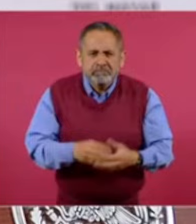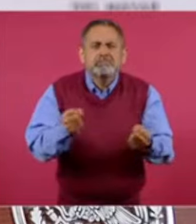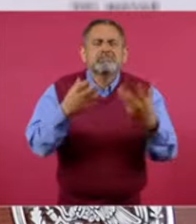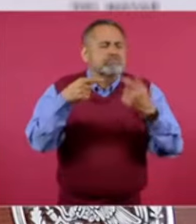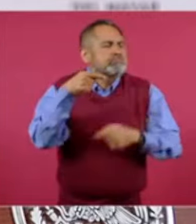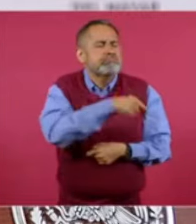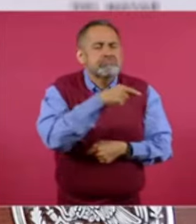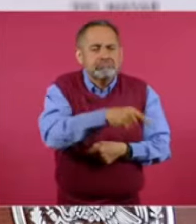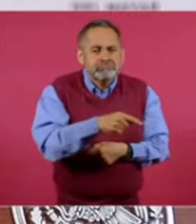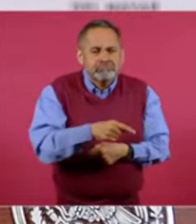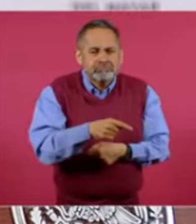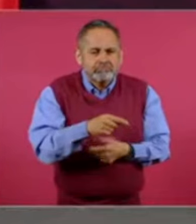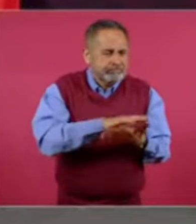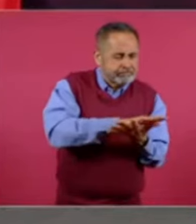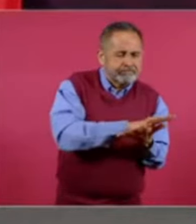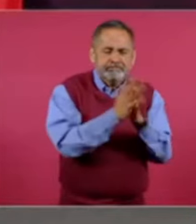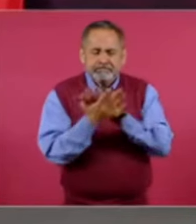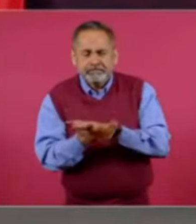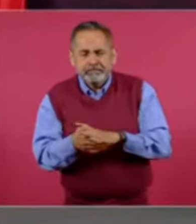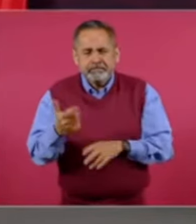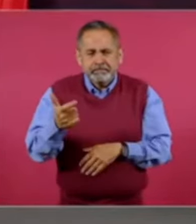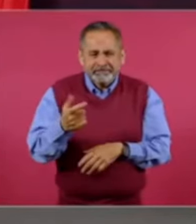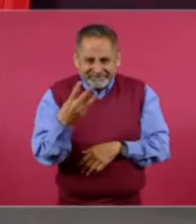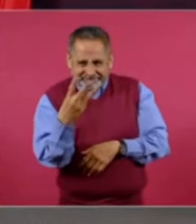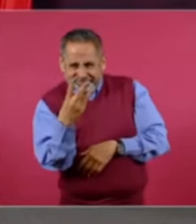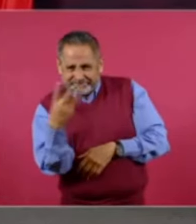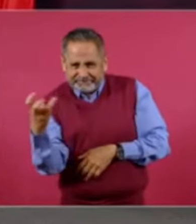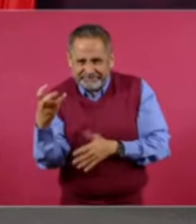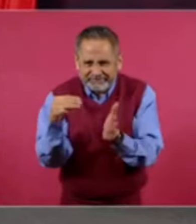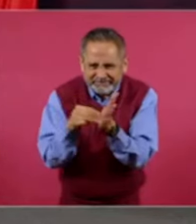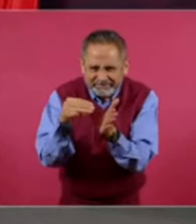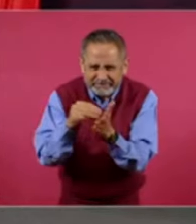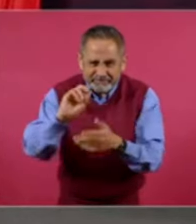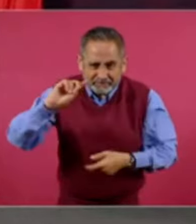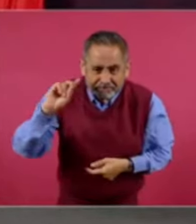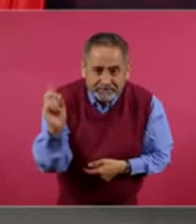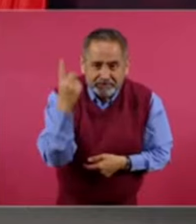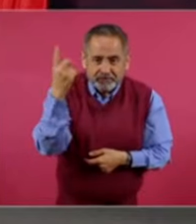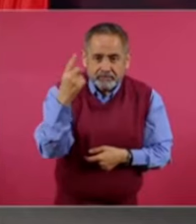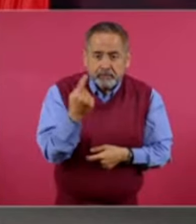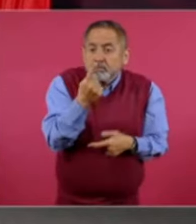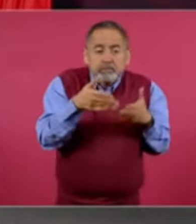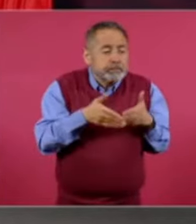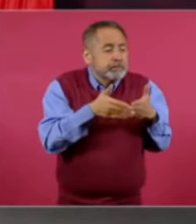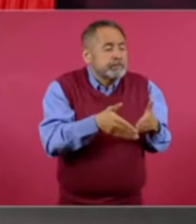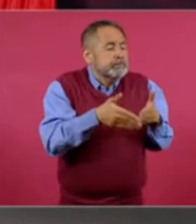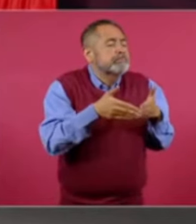¿Cuántos es en pesos? 300 millones de dólares, un yate.